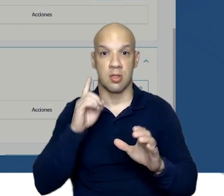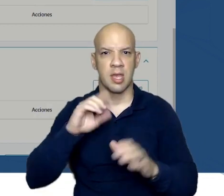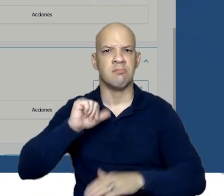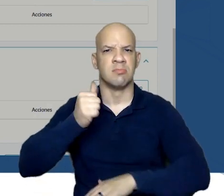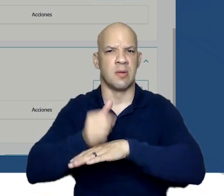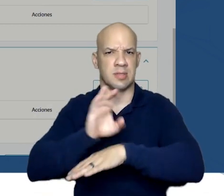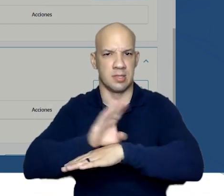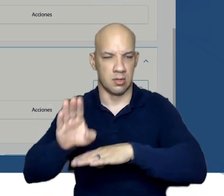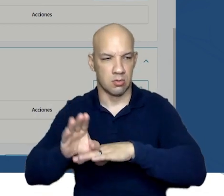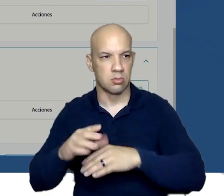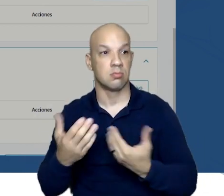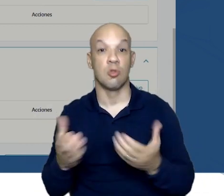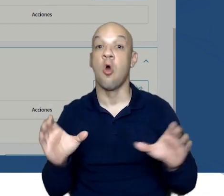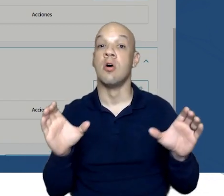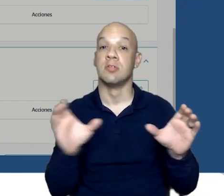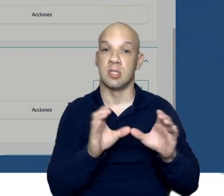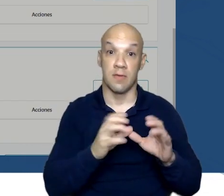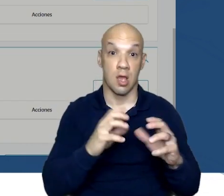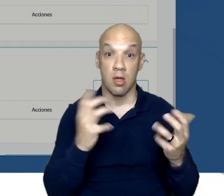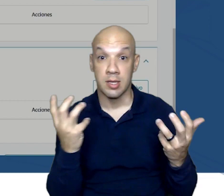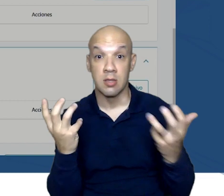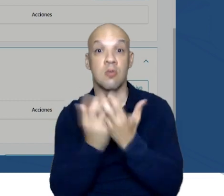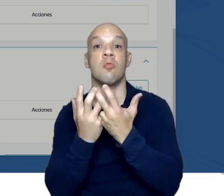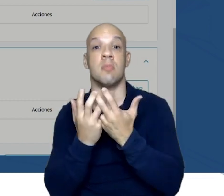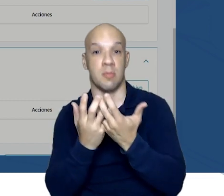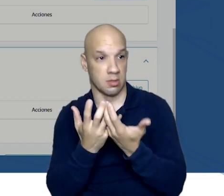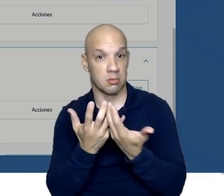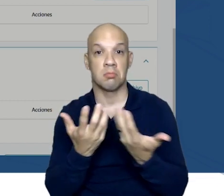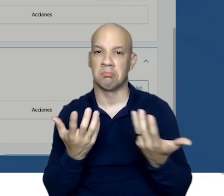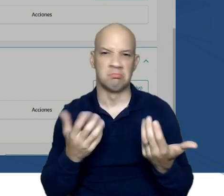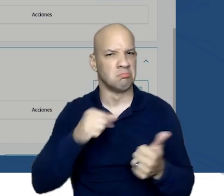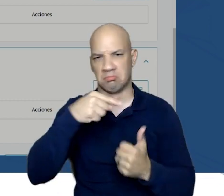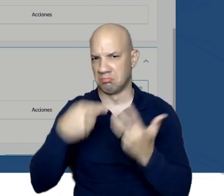incorporación o certificado de cumplimiento, entre otros.